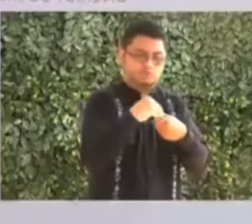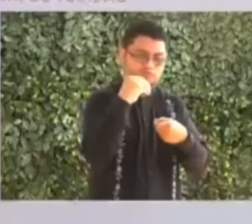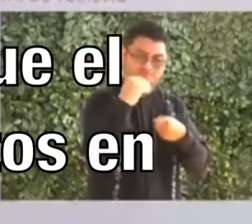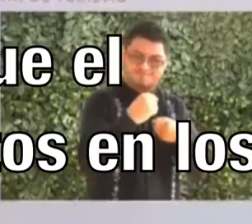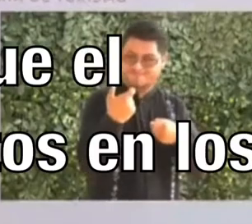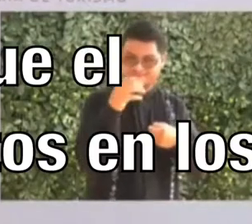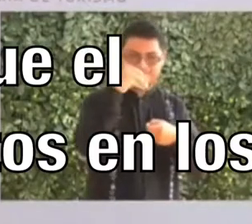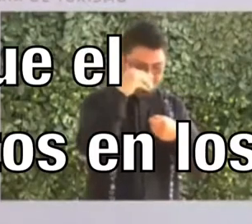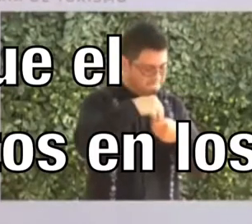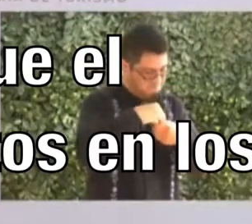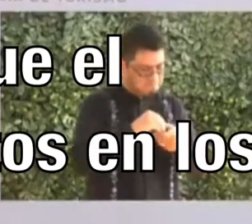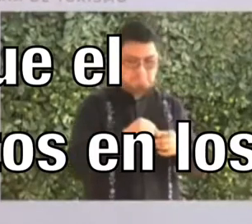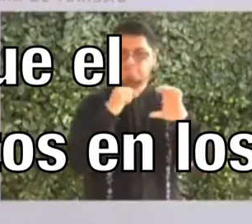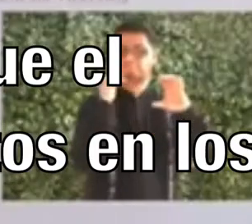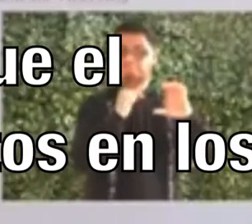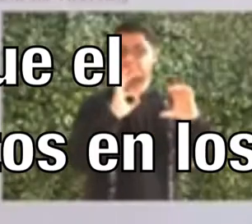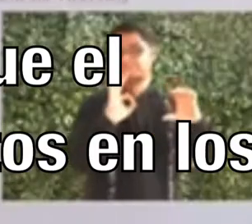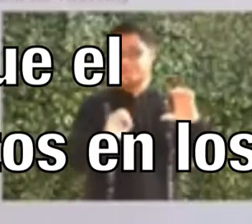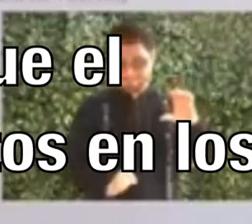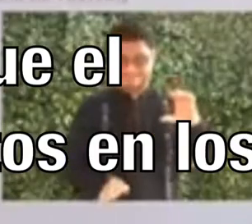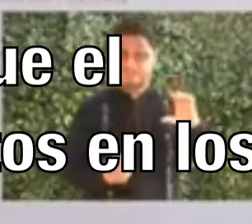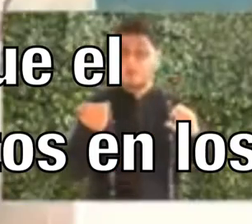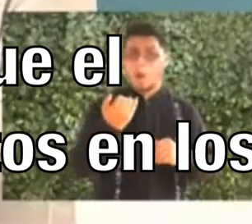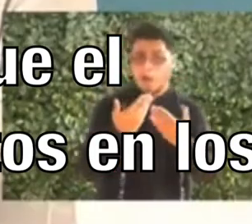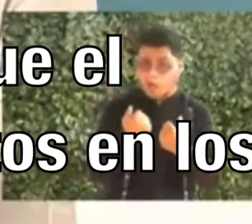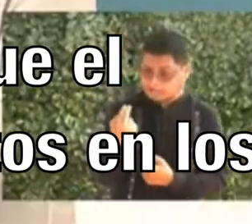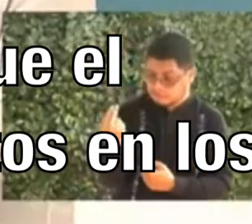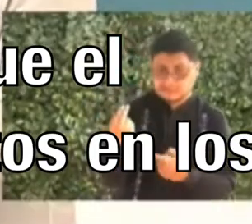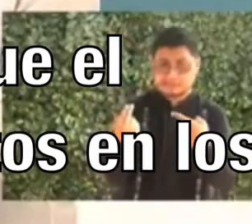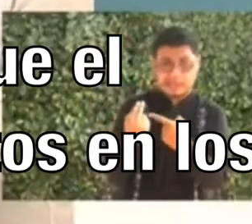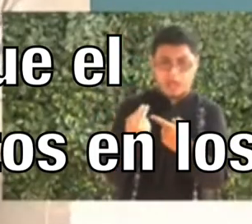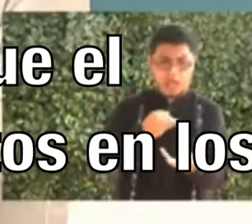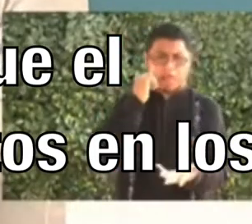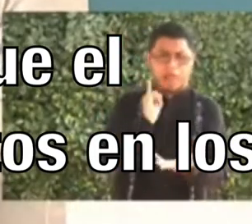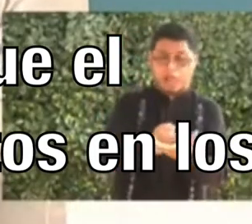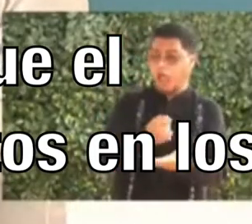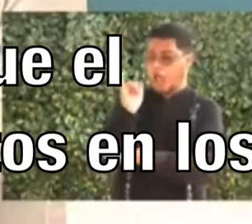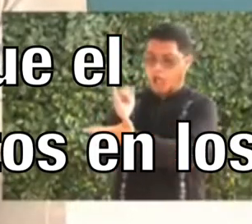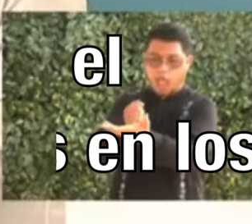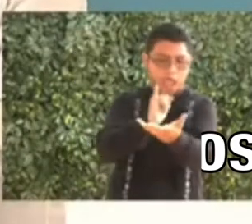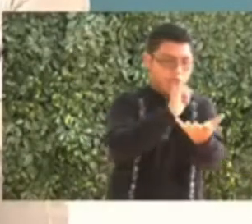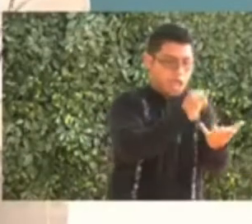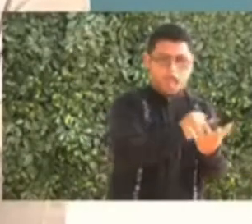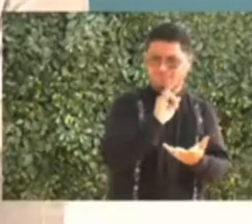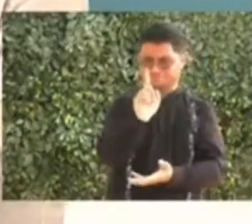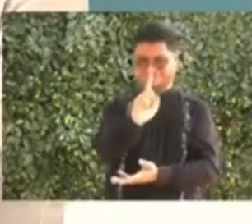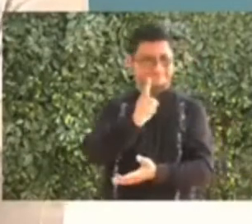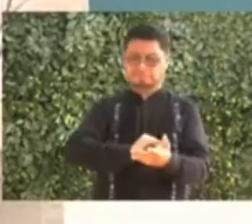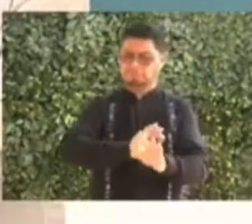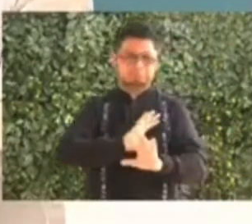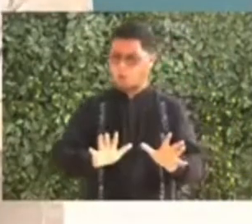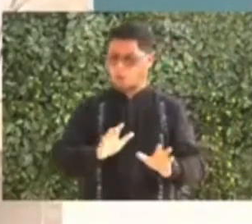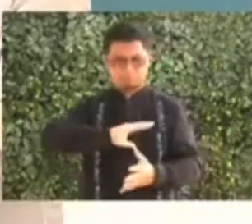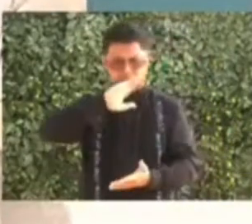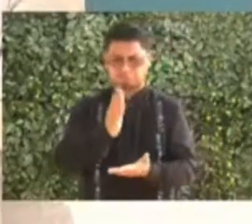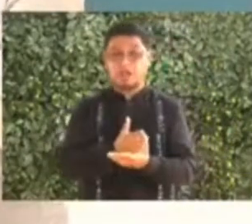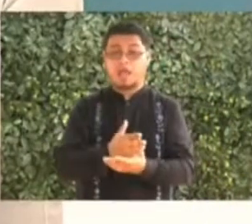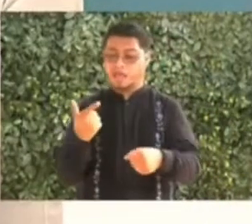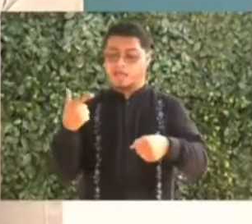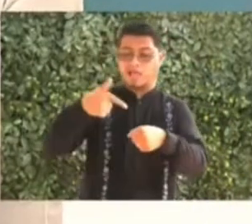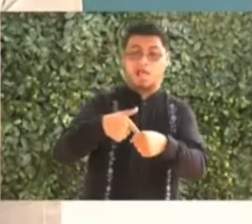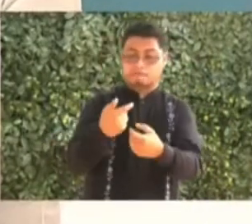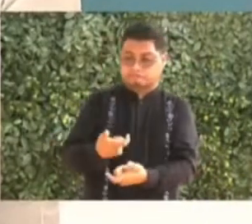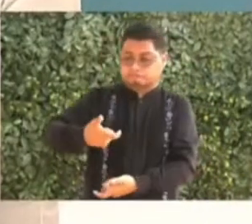mucho. No hemos tenido también la necesidad de aumentar impuestos, no ha habido